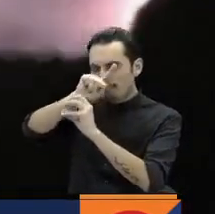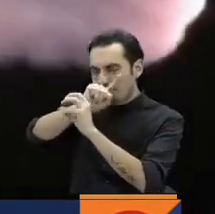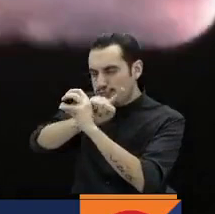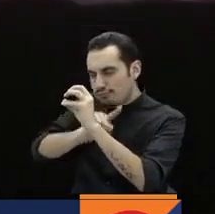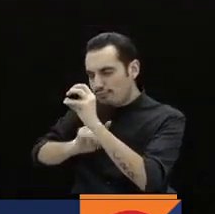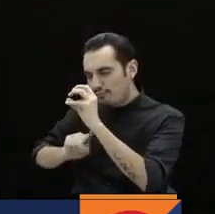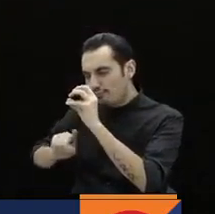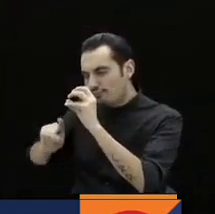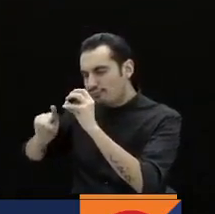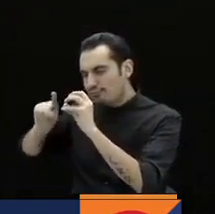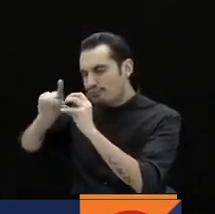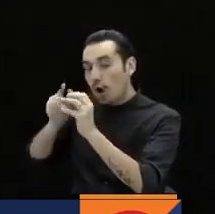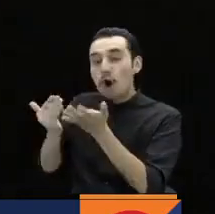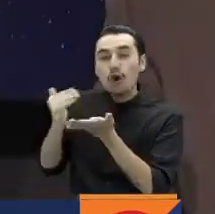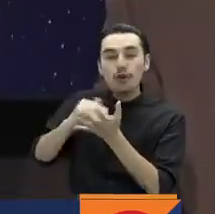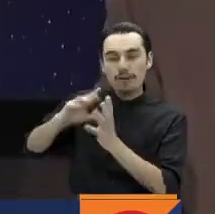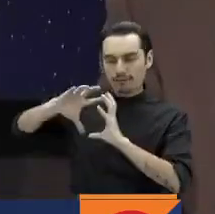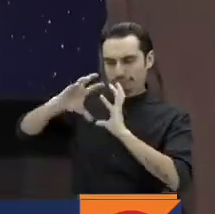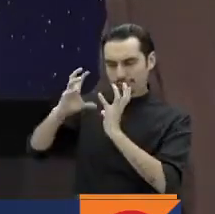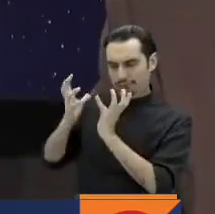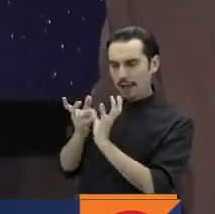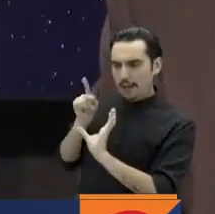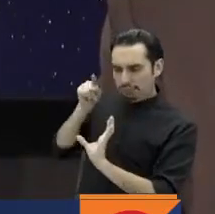de vuelta para posarse en el Pacífico.